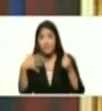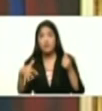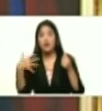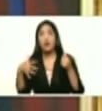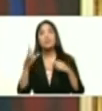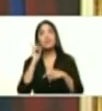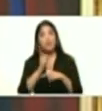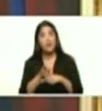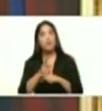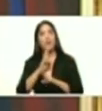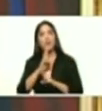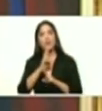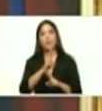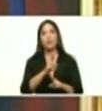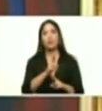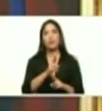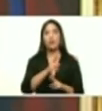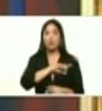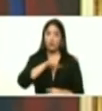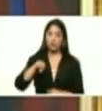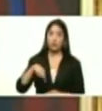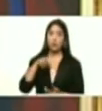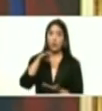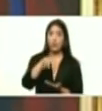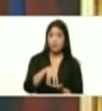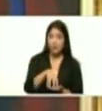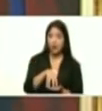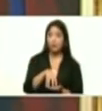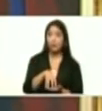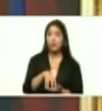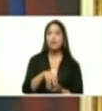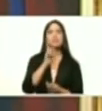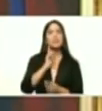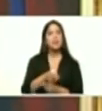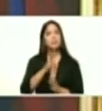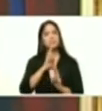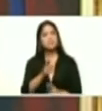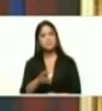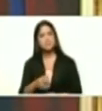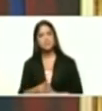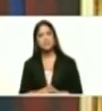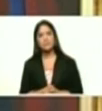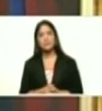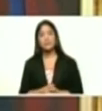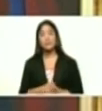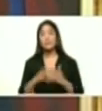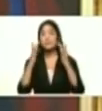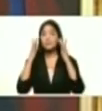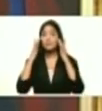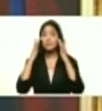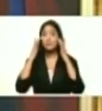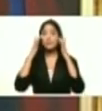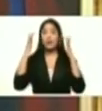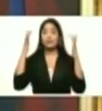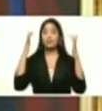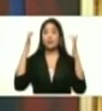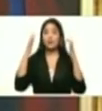con la autoridad del Estado y debemos actuar con la inteligencia y capacidad